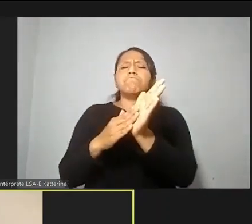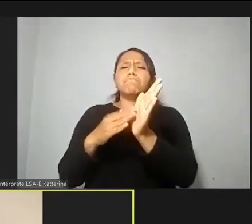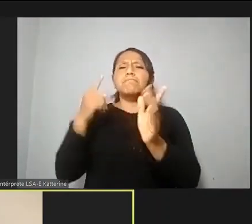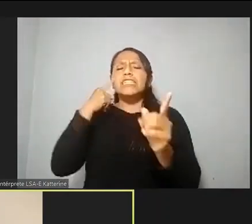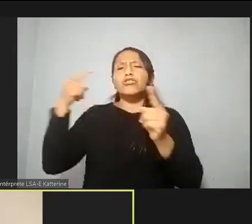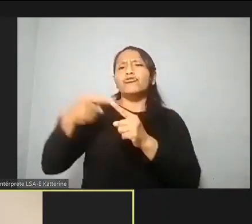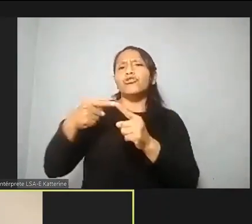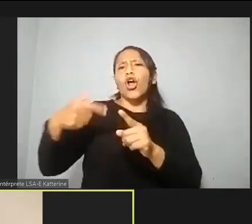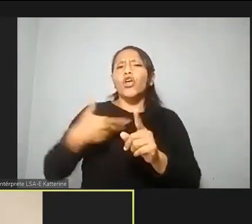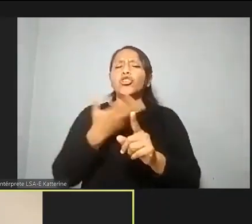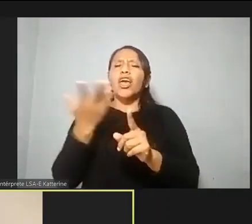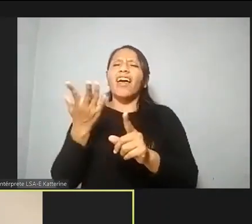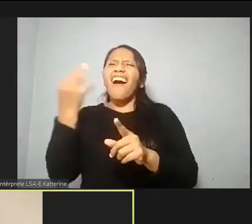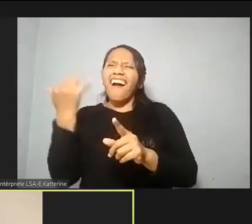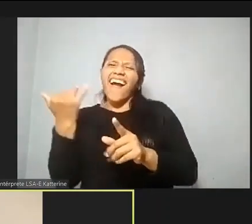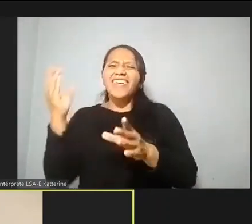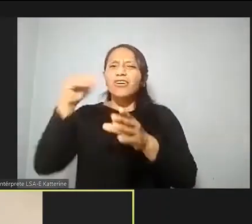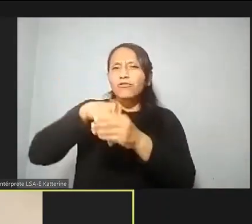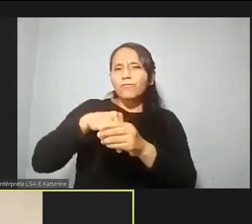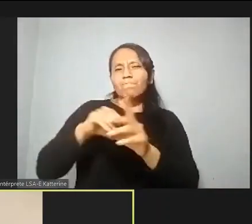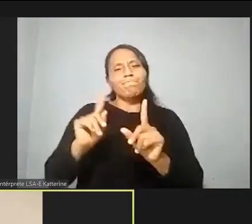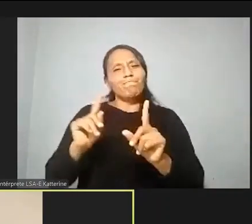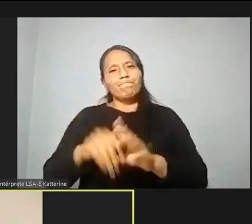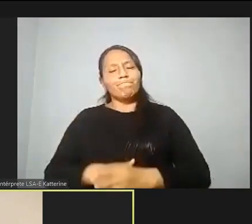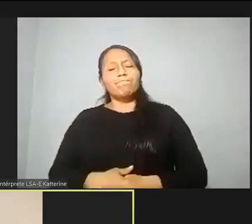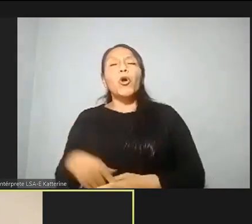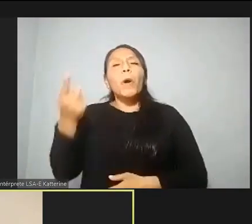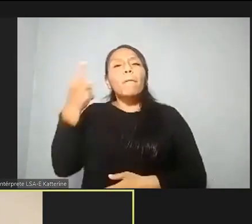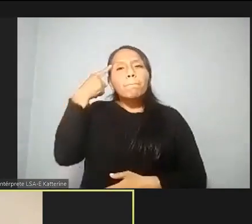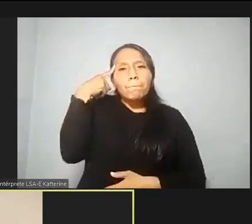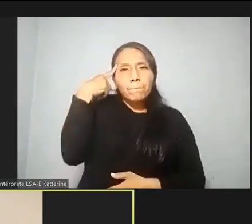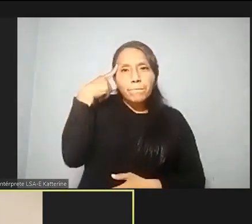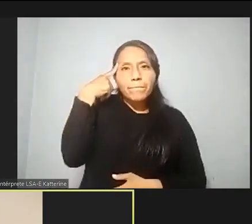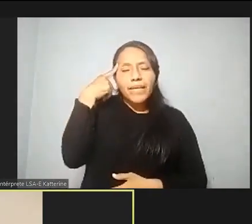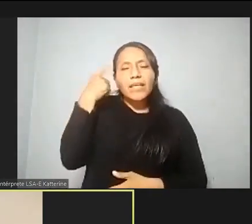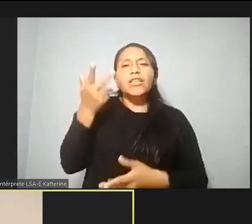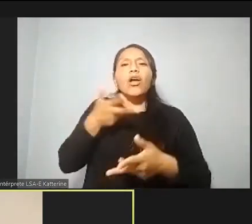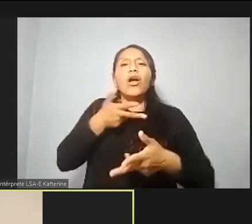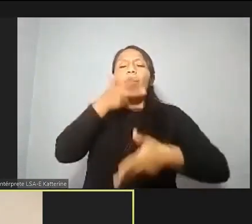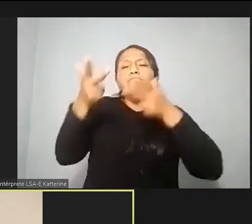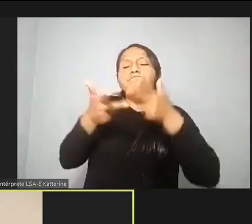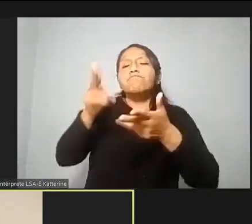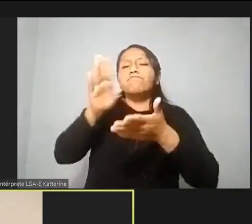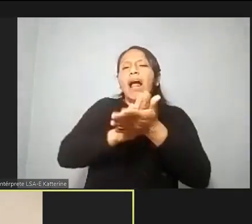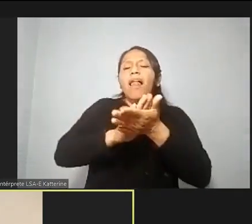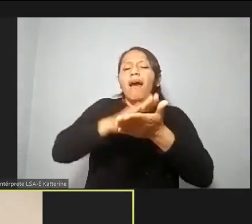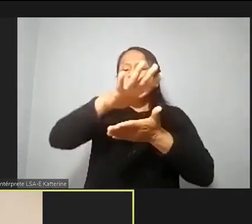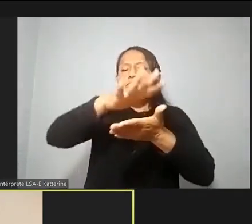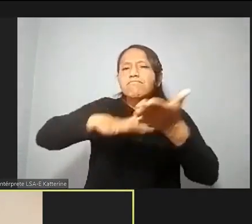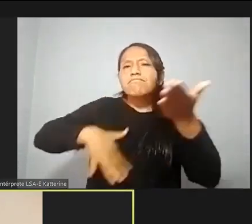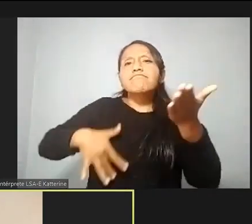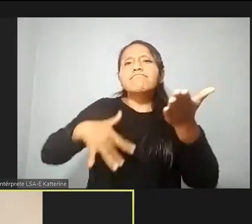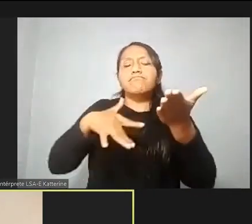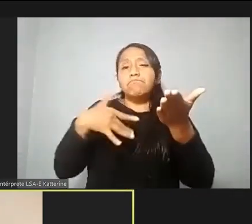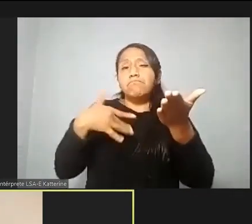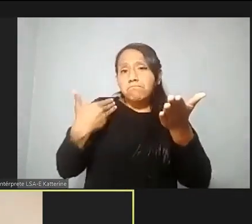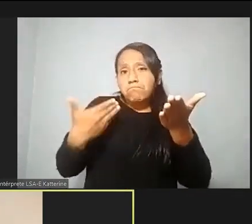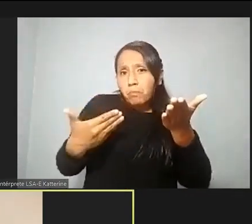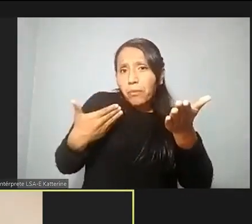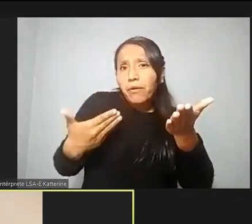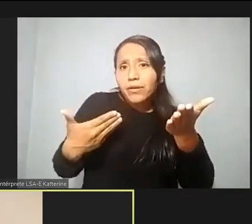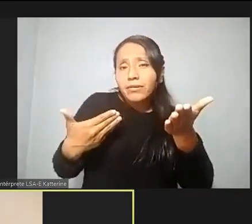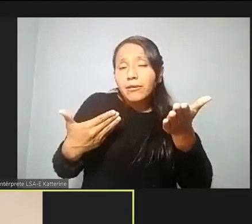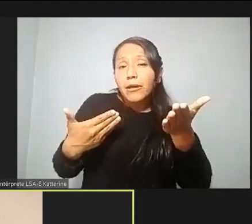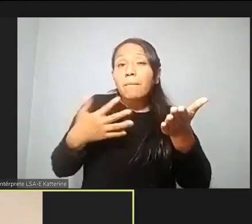sean incluyentes. Yo creo más bien que las palabras y los escritos pueden estar, pero si